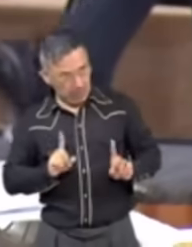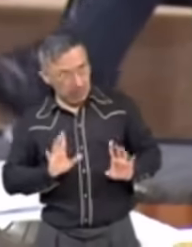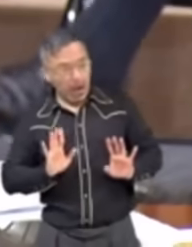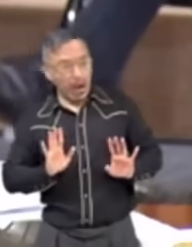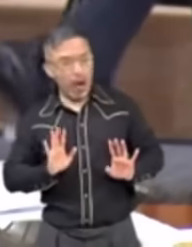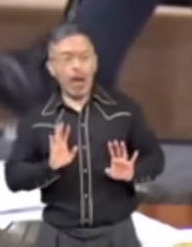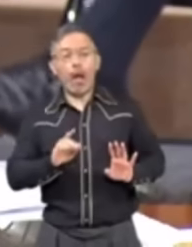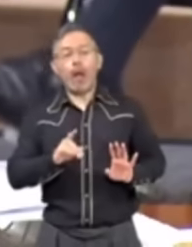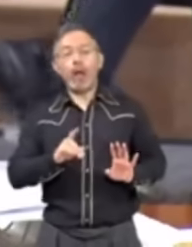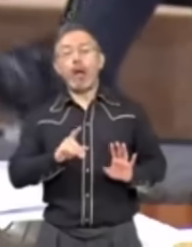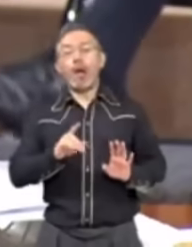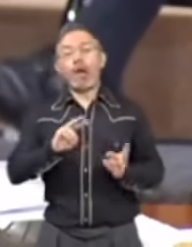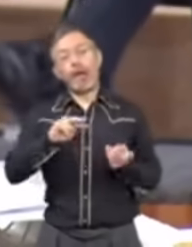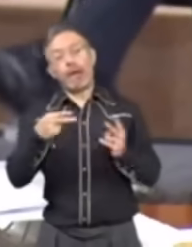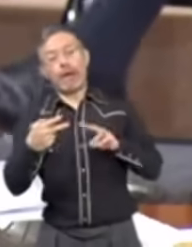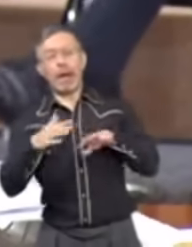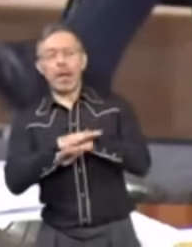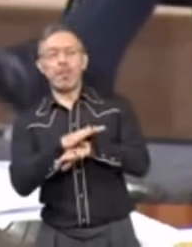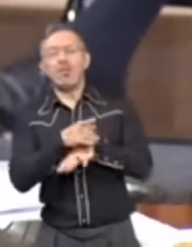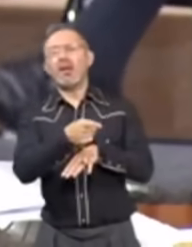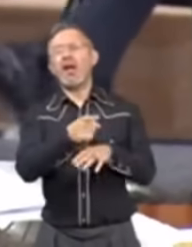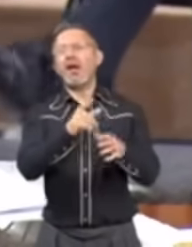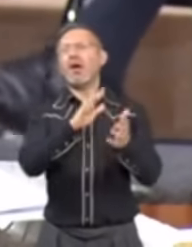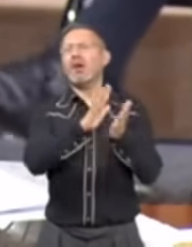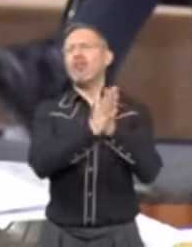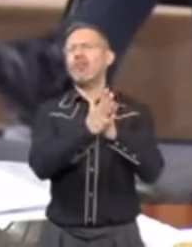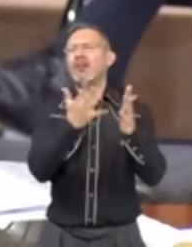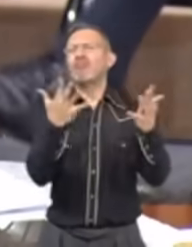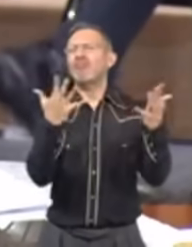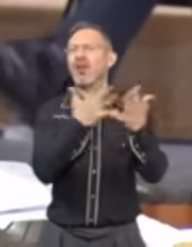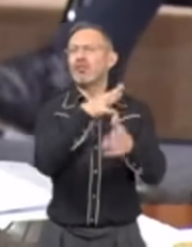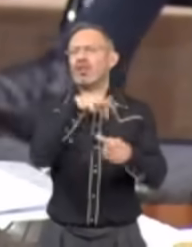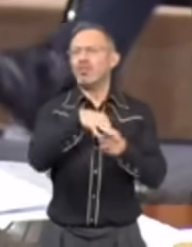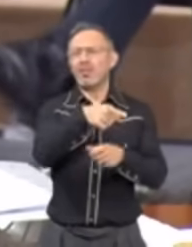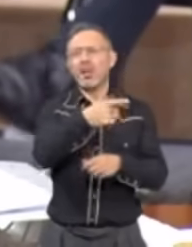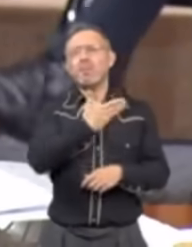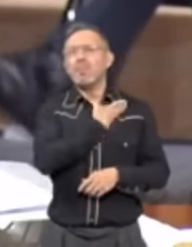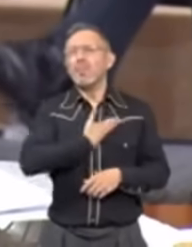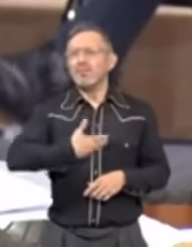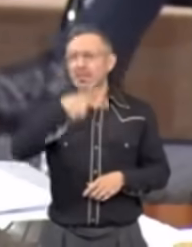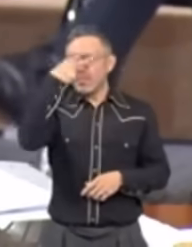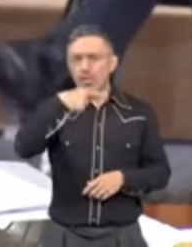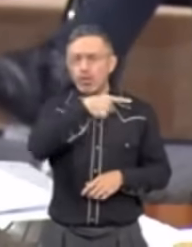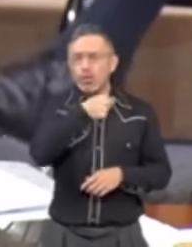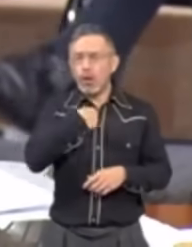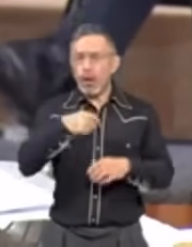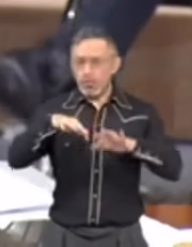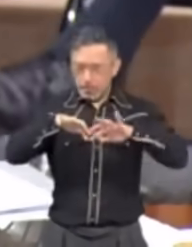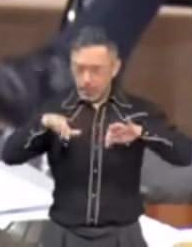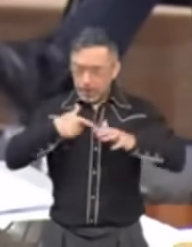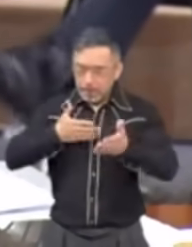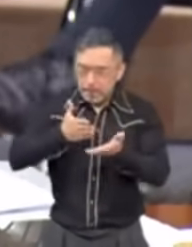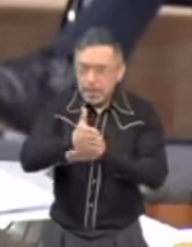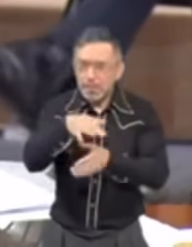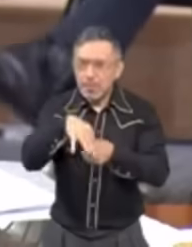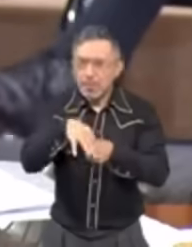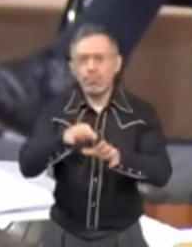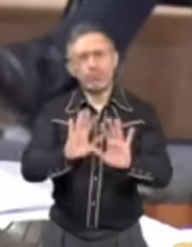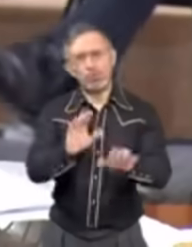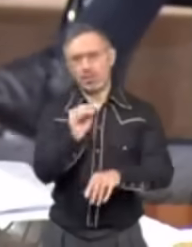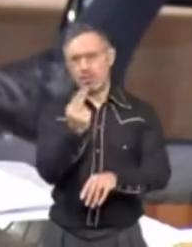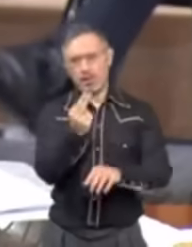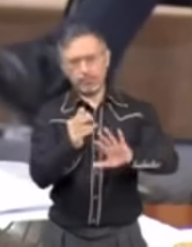electoral. El presidente de la República debe de abstenerse de participar. No porque lo digo yo, porque lo